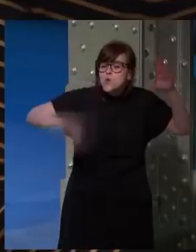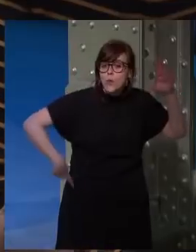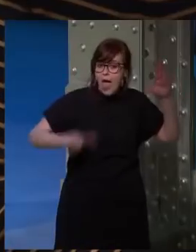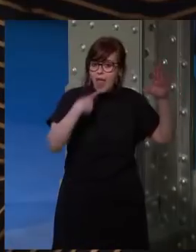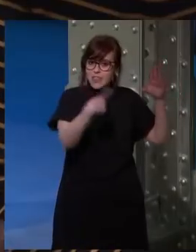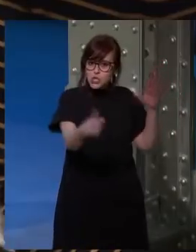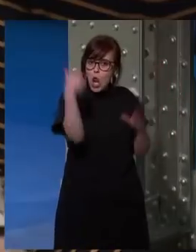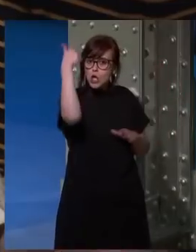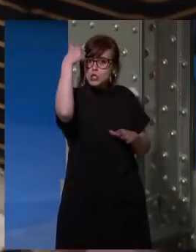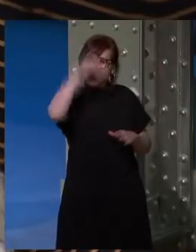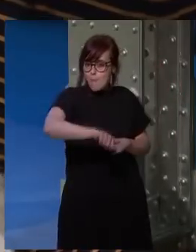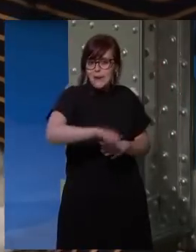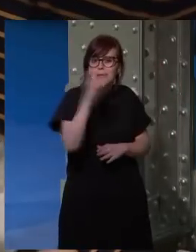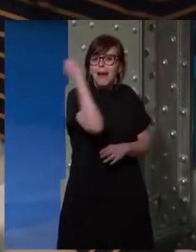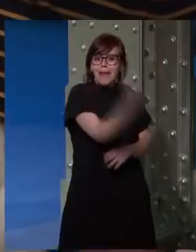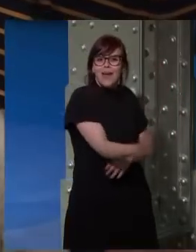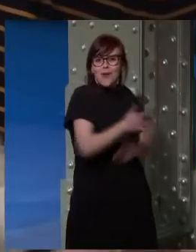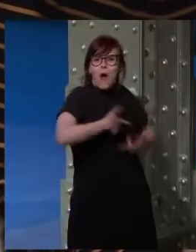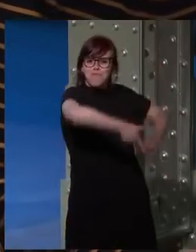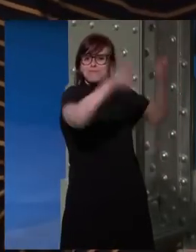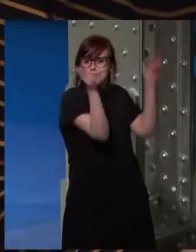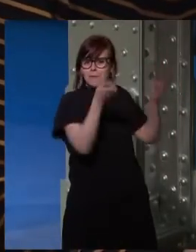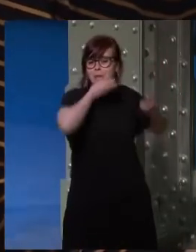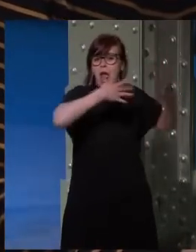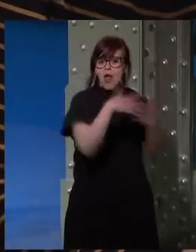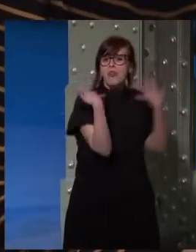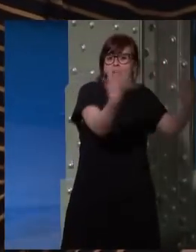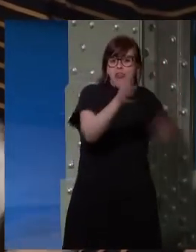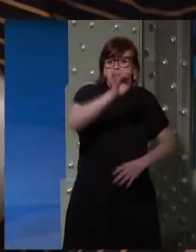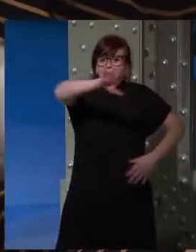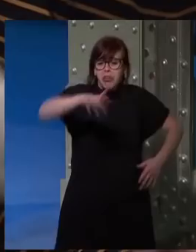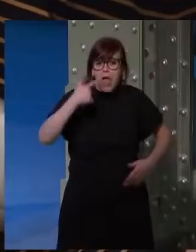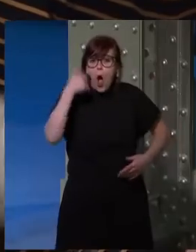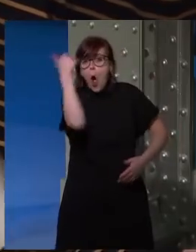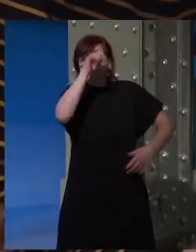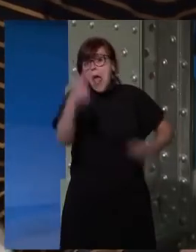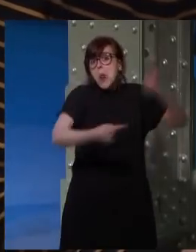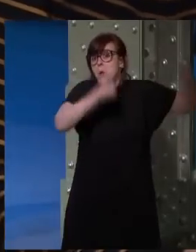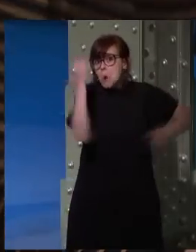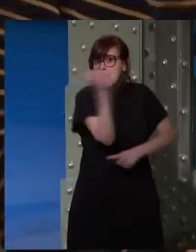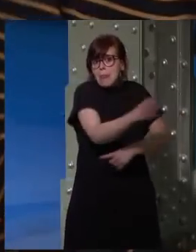cargarse 10 hombres, 15 hombres, algún hombre que otro.